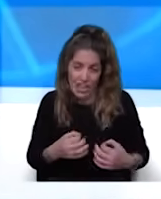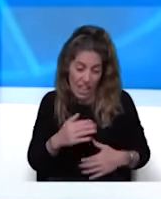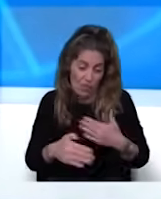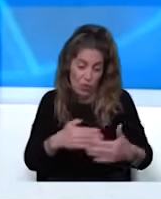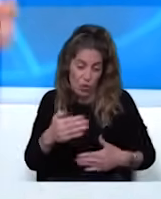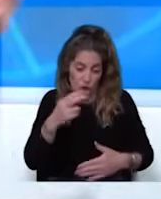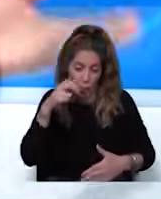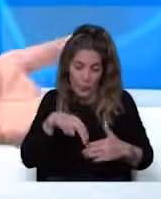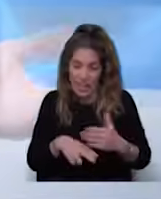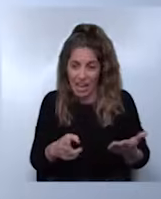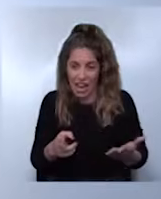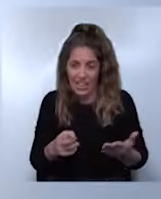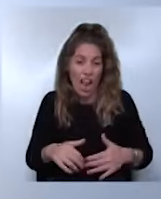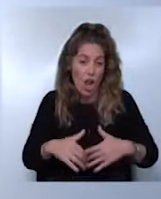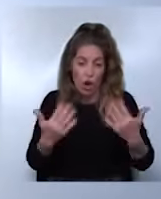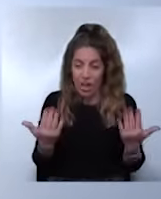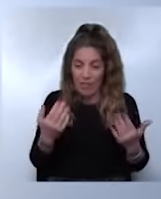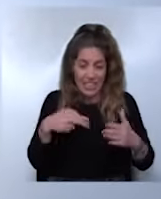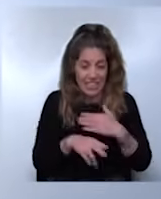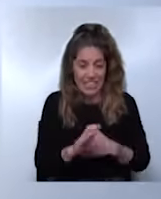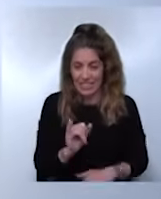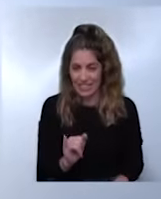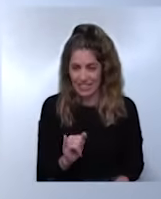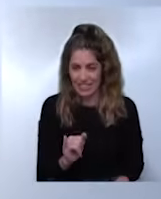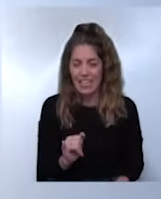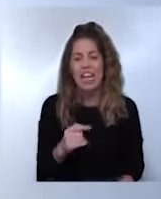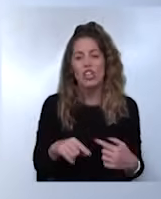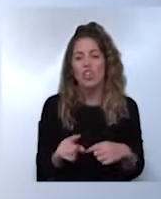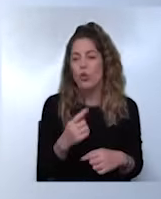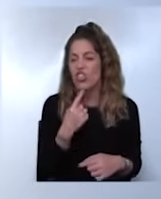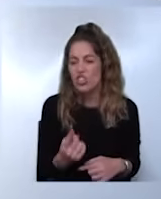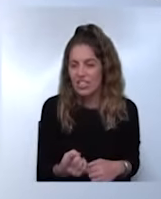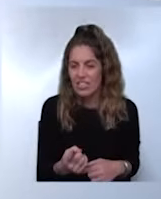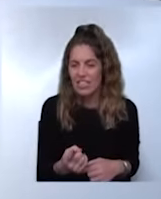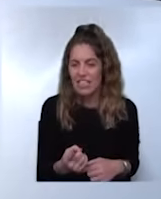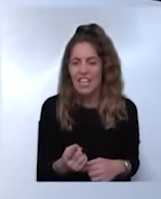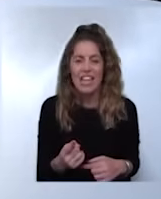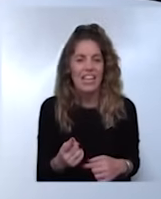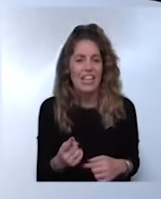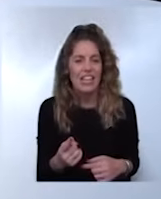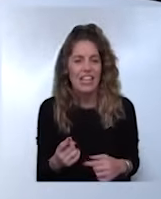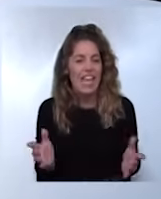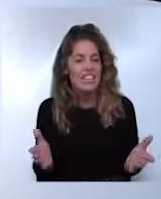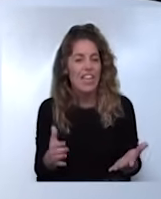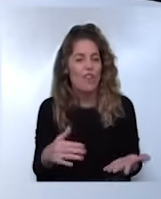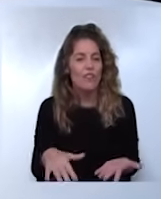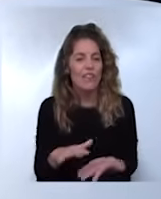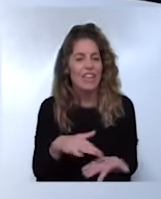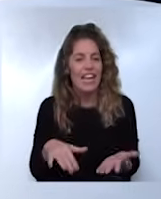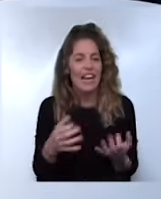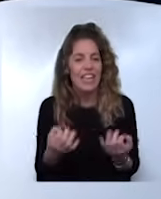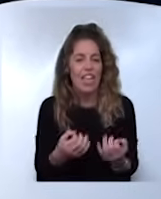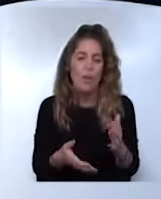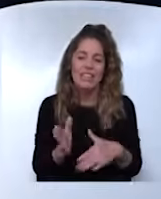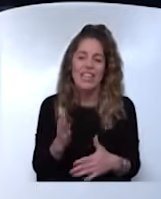hospitalaria por ejemplo de los graves que ingresan cti entonces cuando se dice que la iniciativa frente a esta realidad va a ser ir a